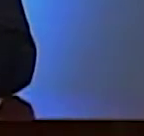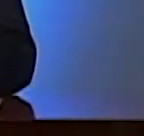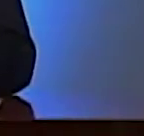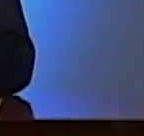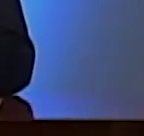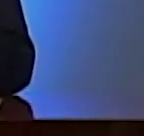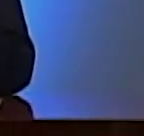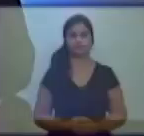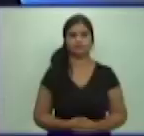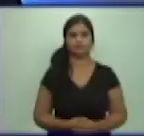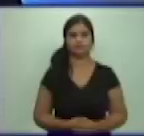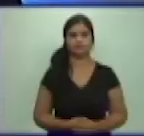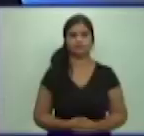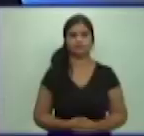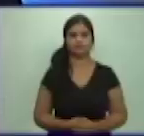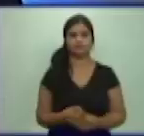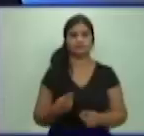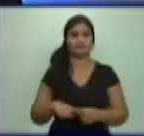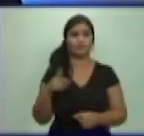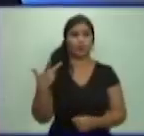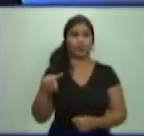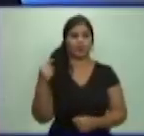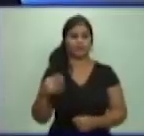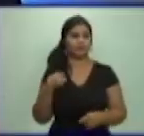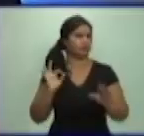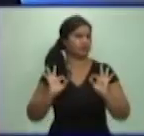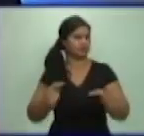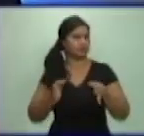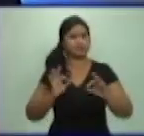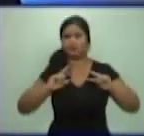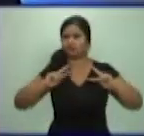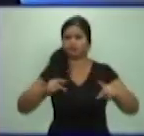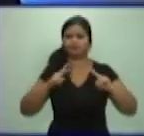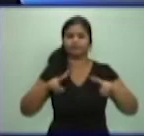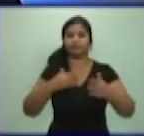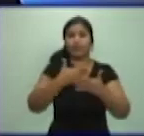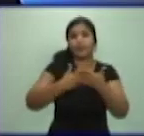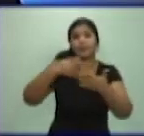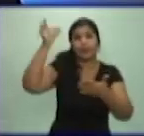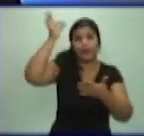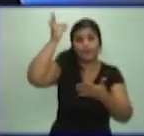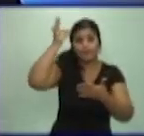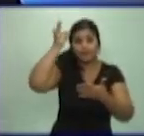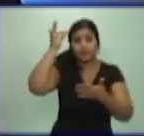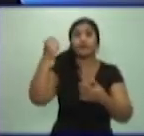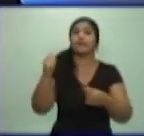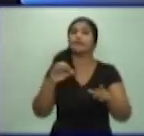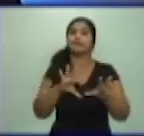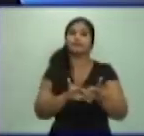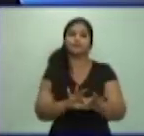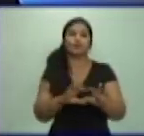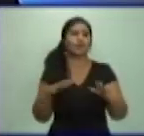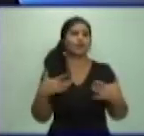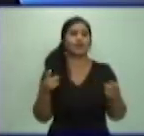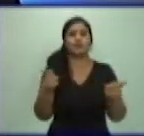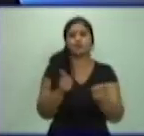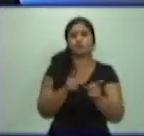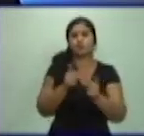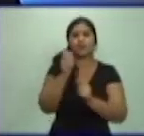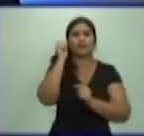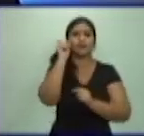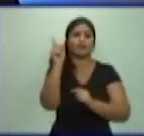Otro ejercicio muy común en las pruebas de español, sobre todo en 10º grado, es el resumen de la idea